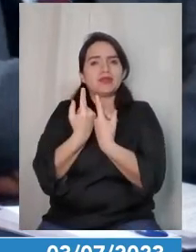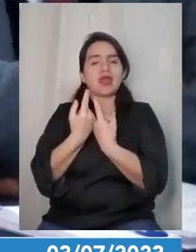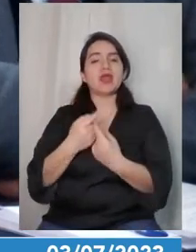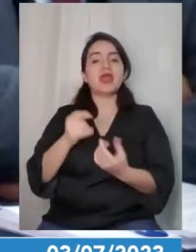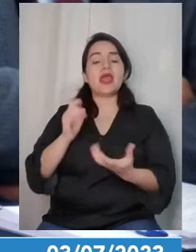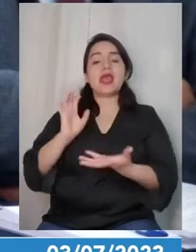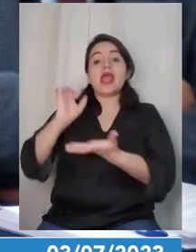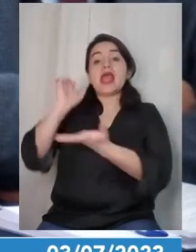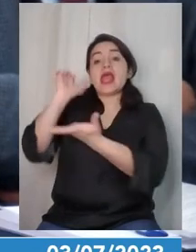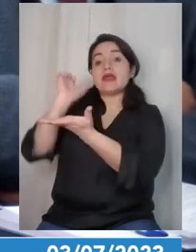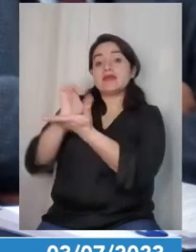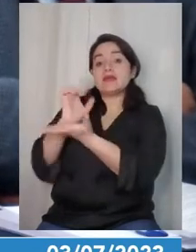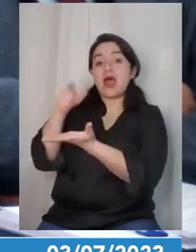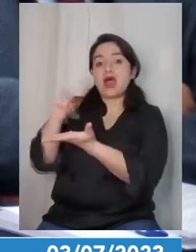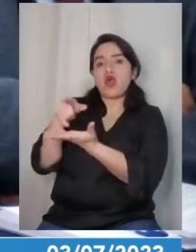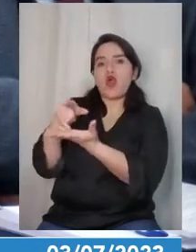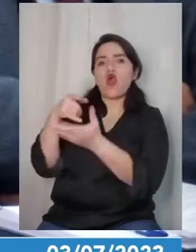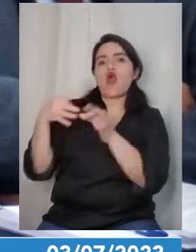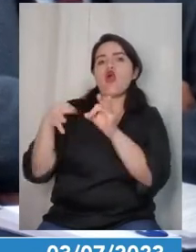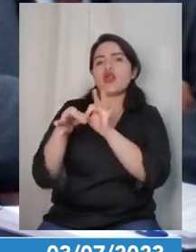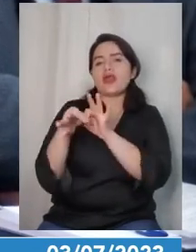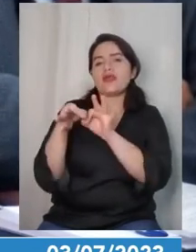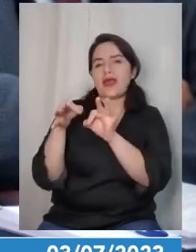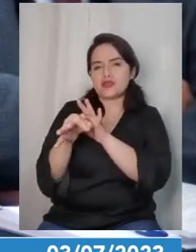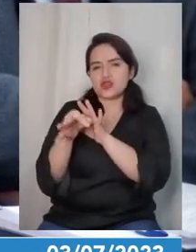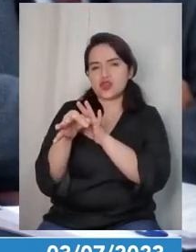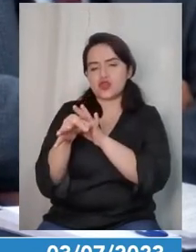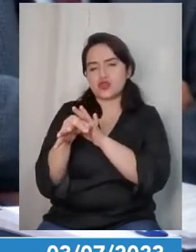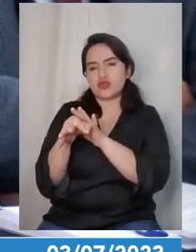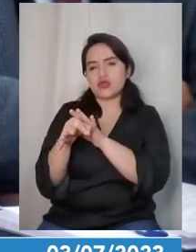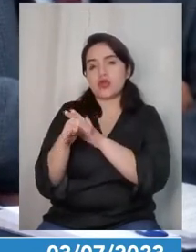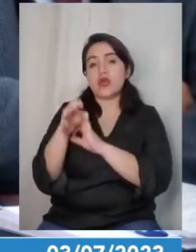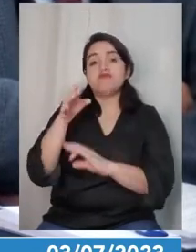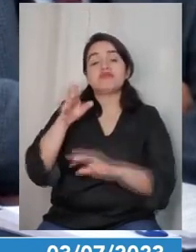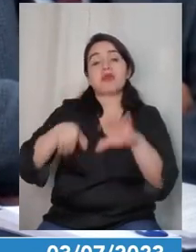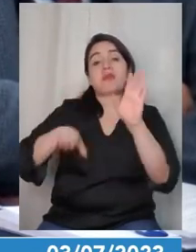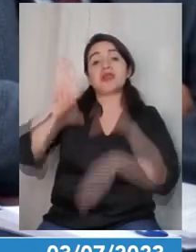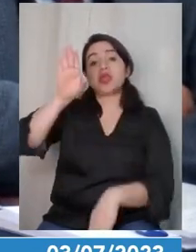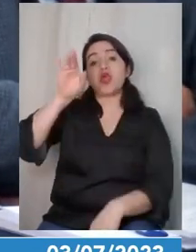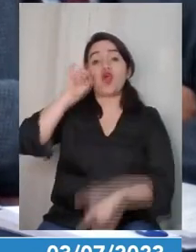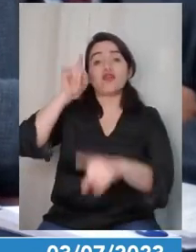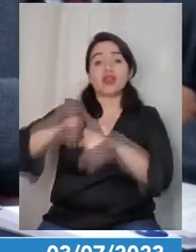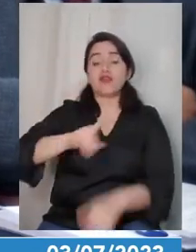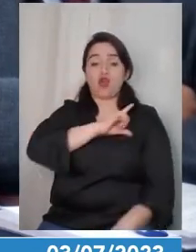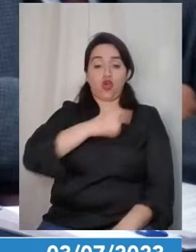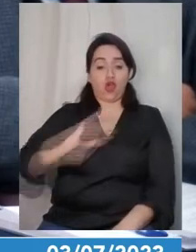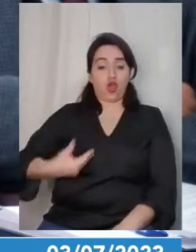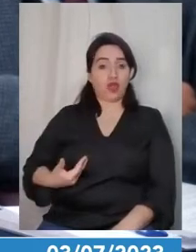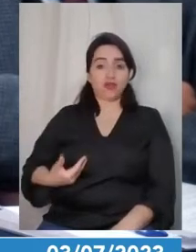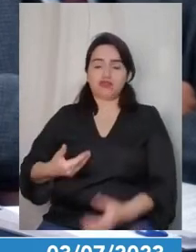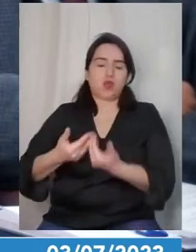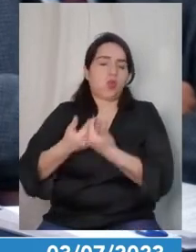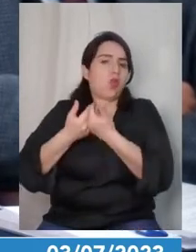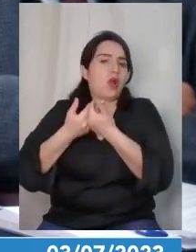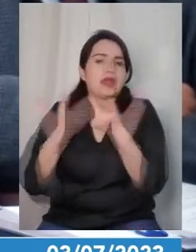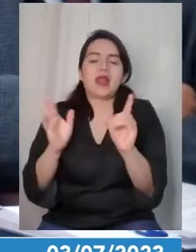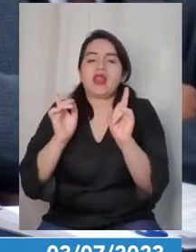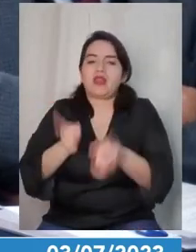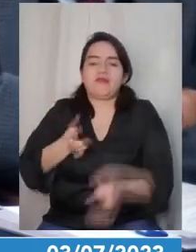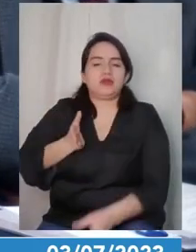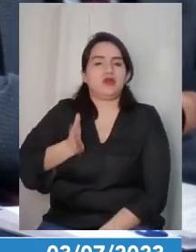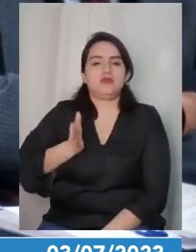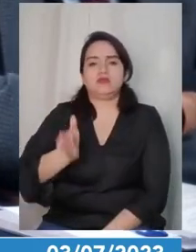más allá de la voluntad del gobierno de turno. Esa es mi pregunta, si tú consideras que es necesario que esté explícito en la Constitución una